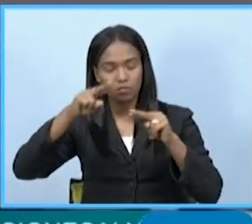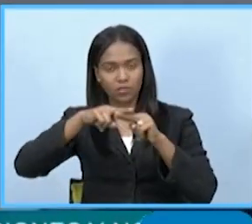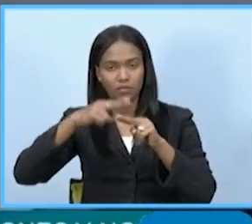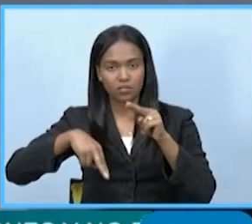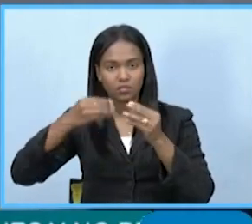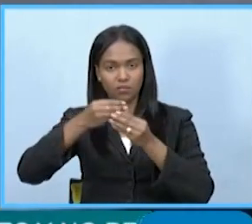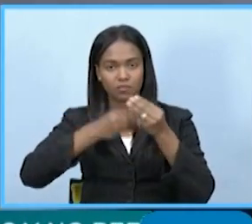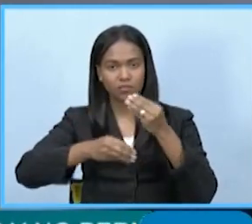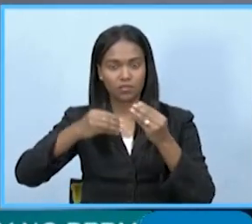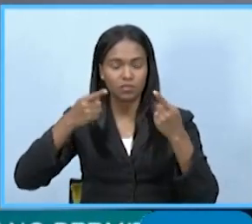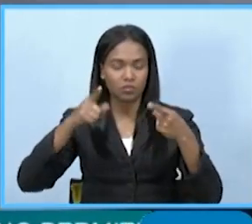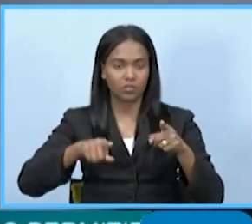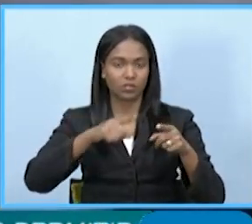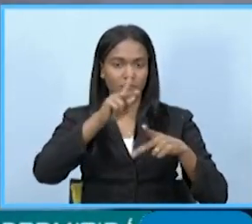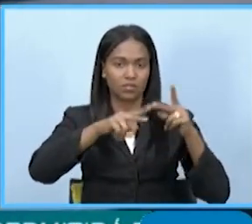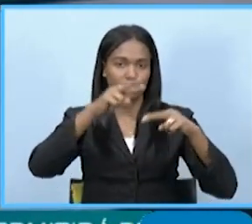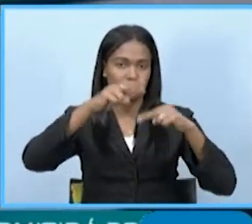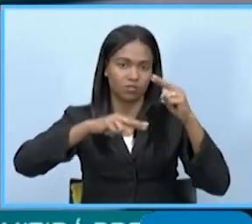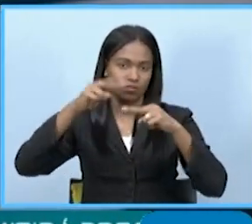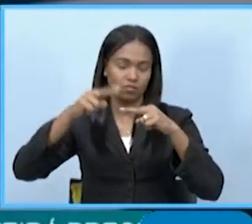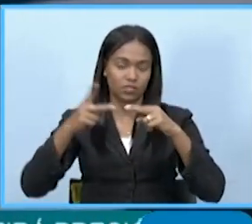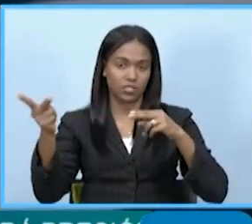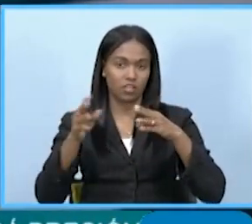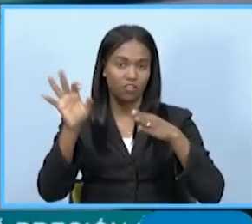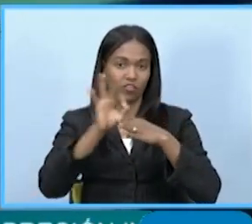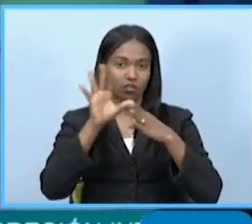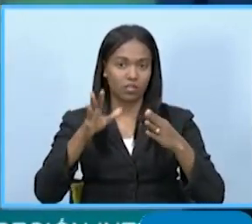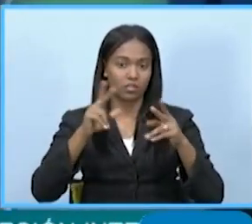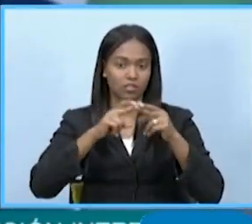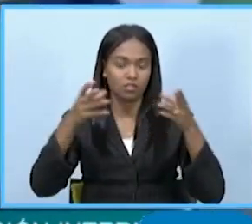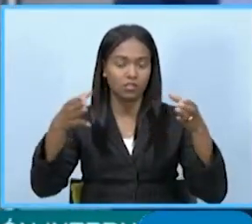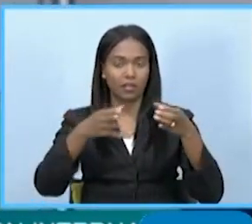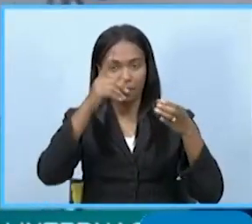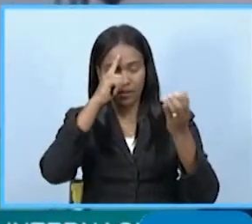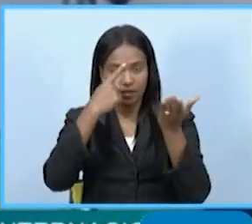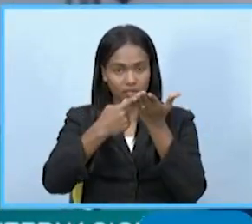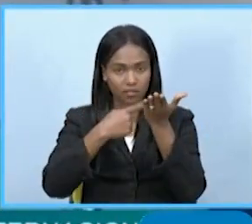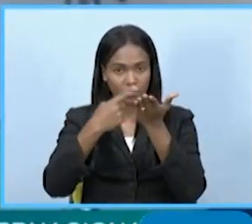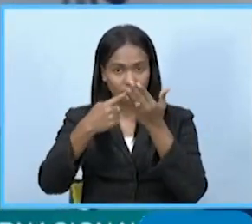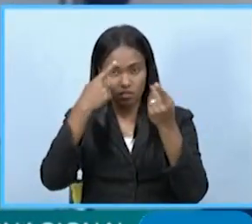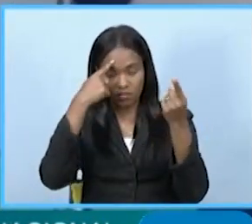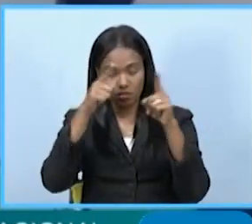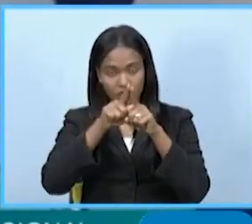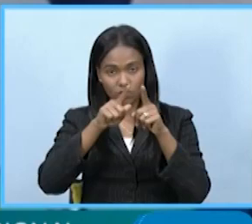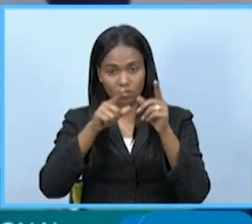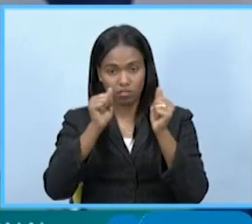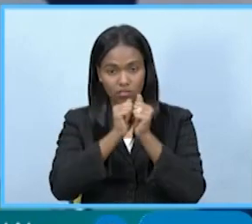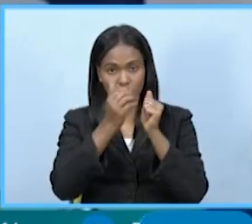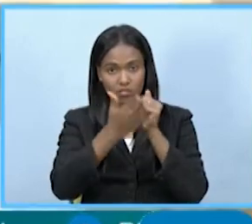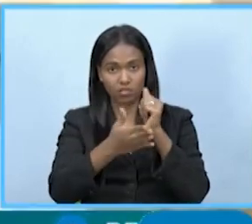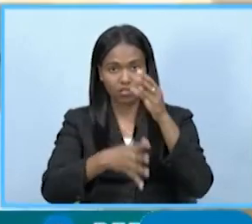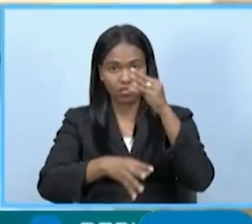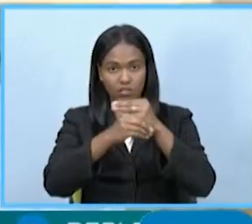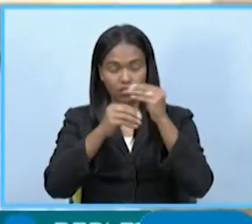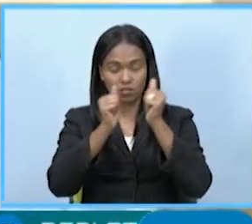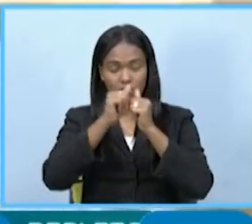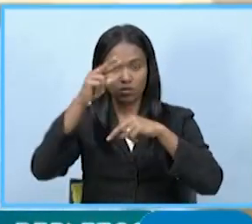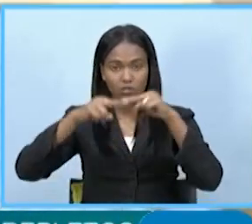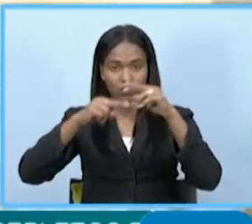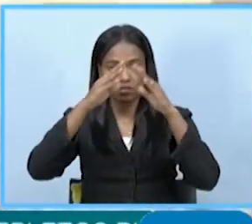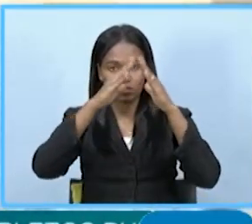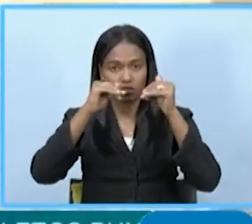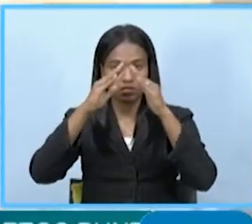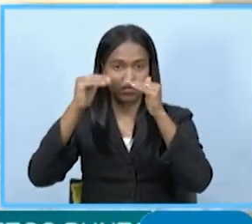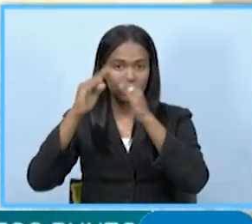precios que realizan las constructoras. Ambos funcionarios se reunieron para analizar los contratos de adhesión relacionados a la construcción de